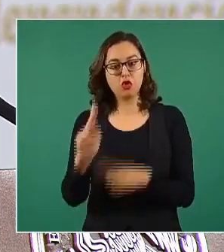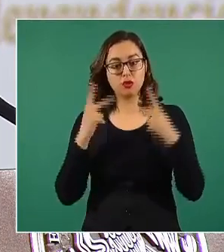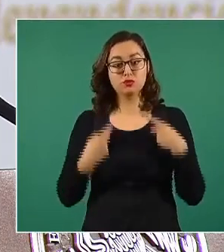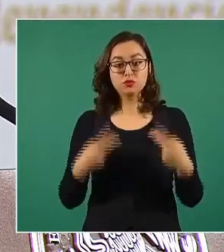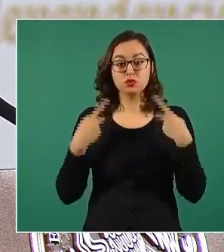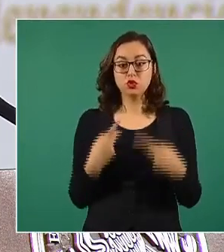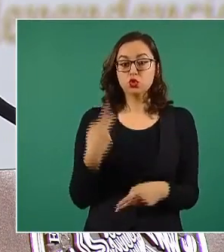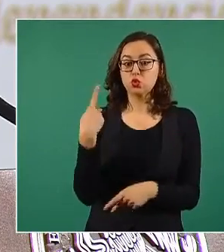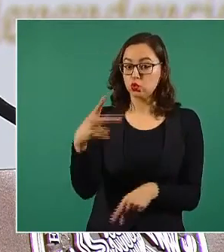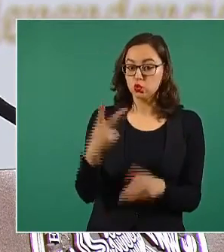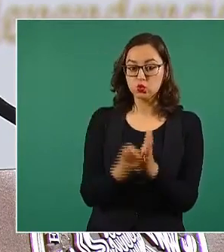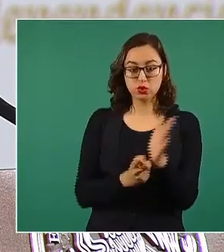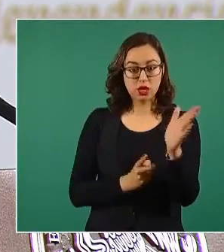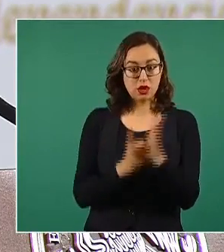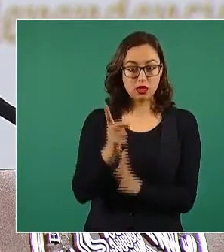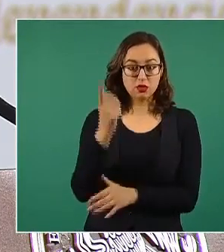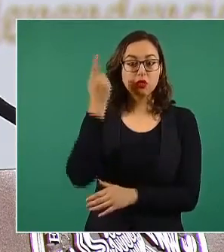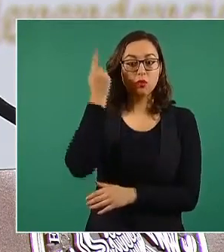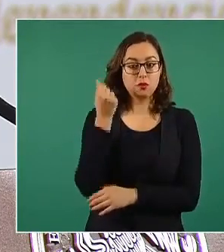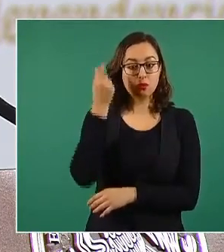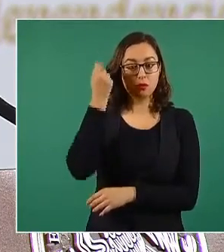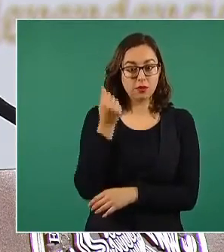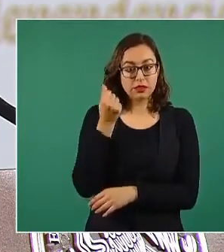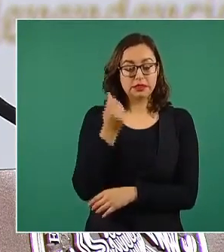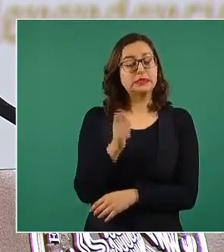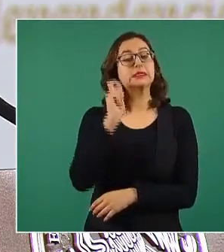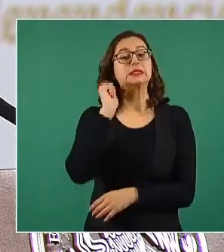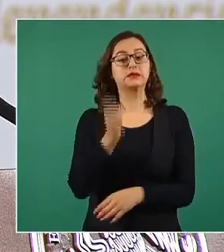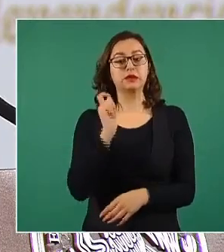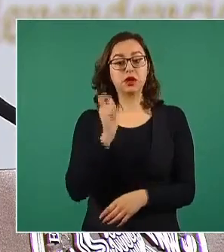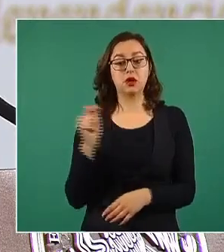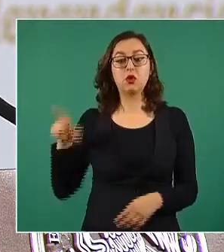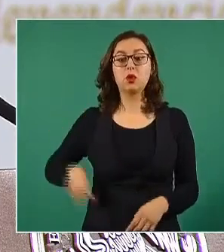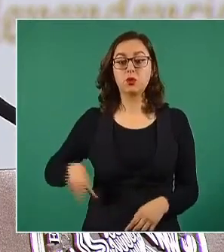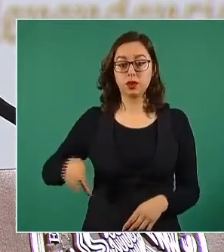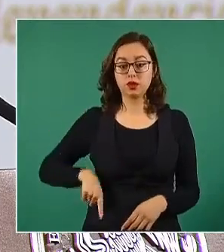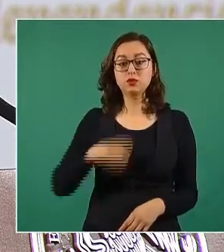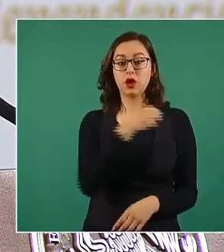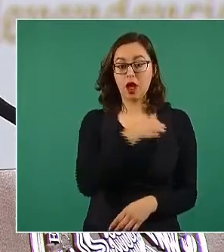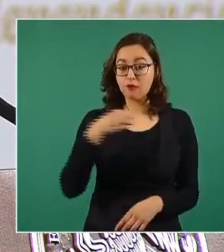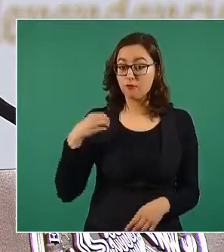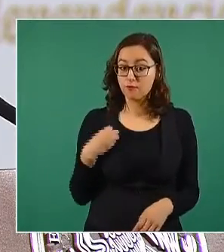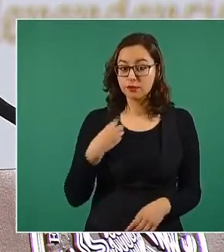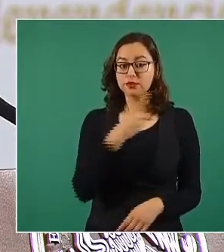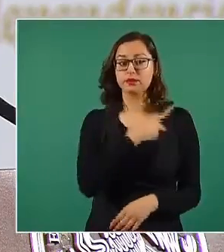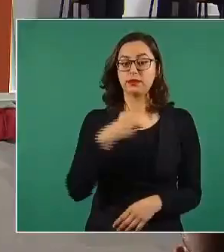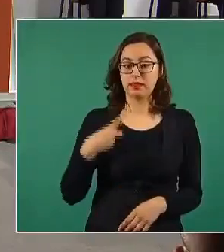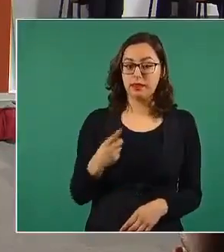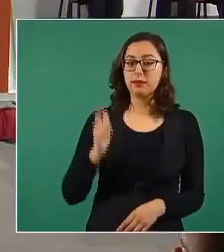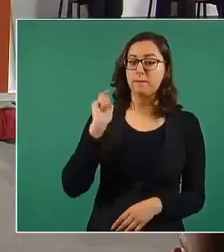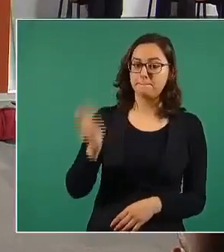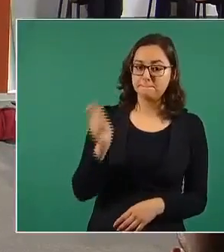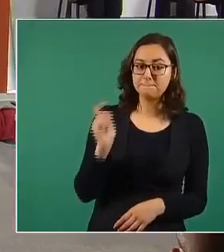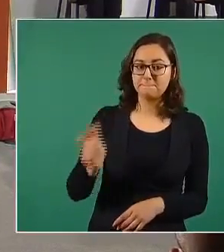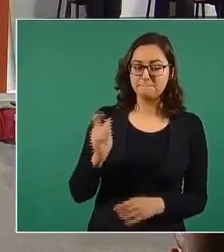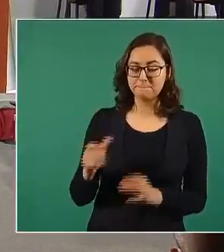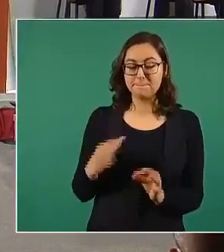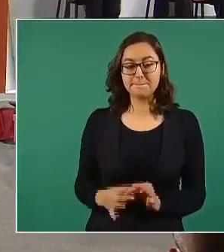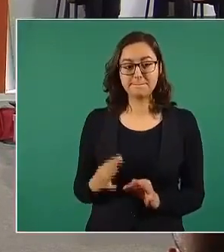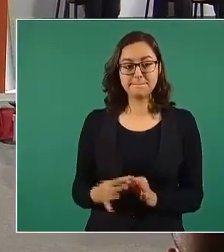un derecho. De tal manera que el Estado está obligado a entregar esta pensión para los adultos